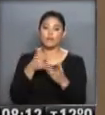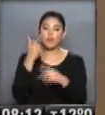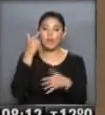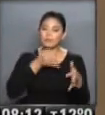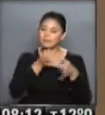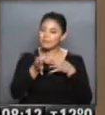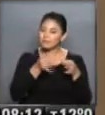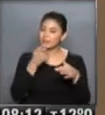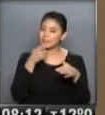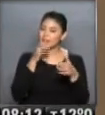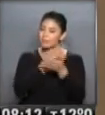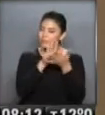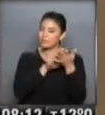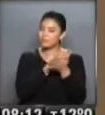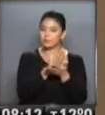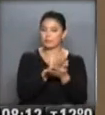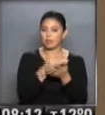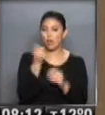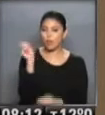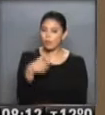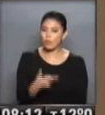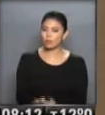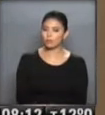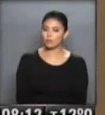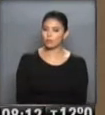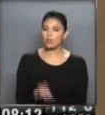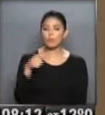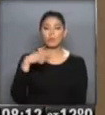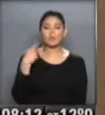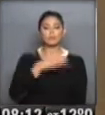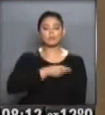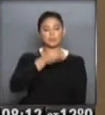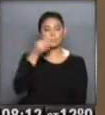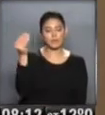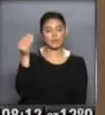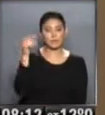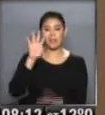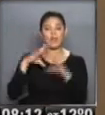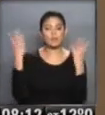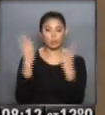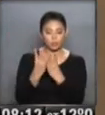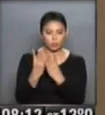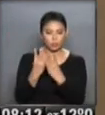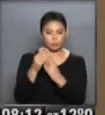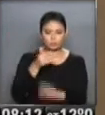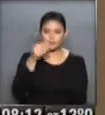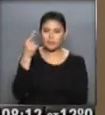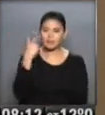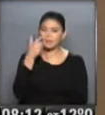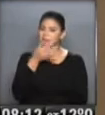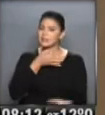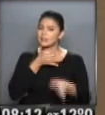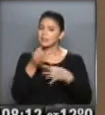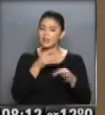esta falsedad en el valor, es muy común y muchas veces surgió como en el mundo como una trampa que